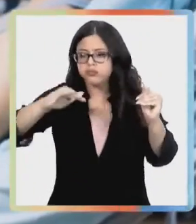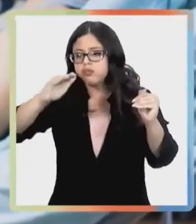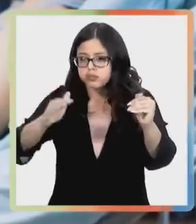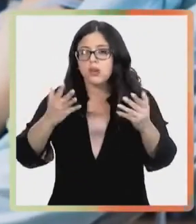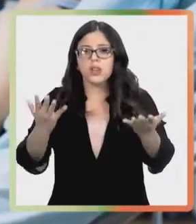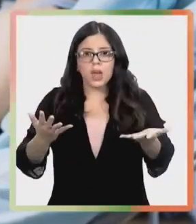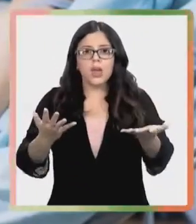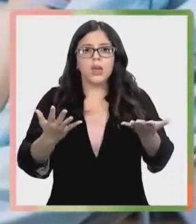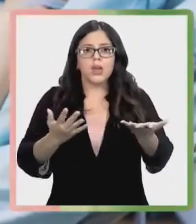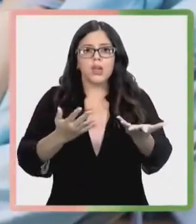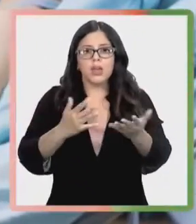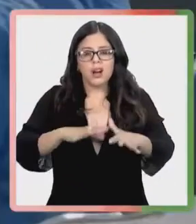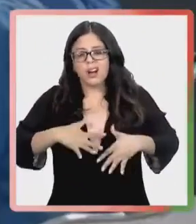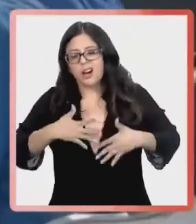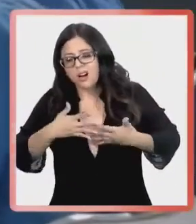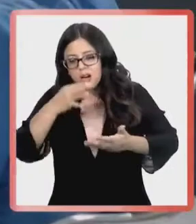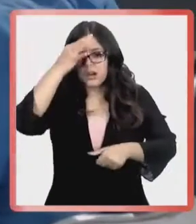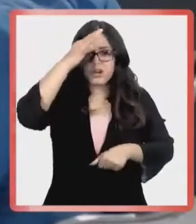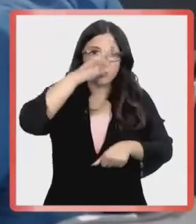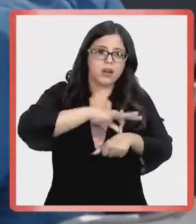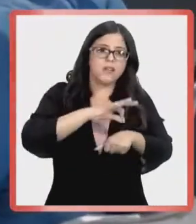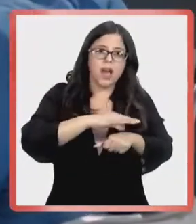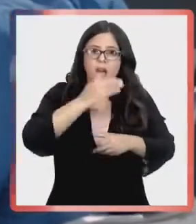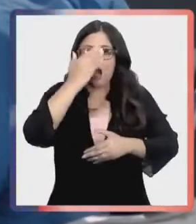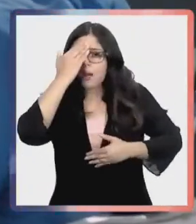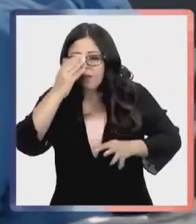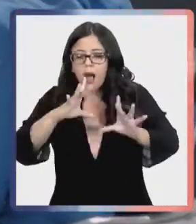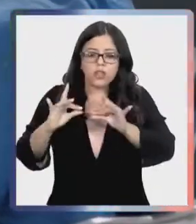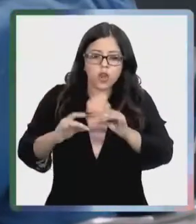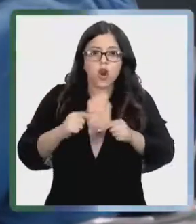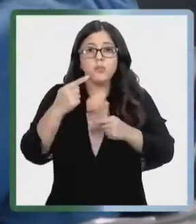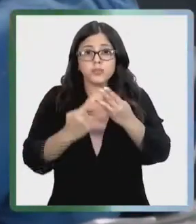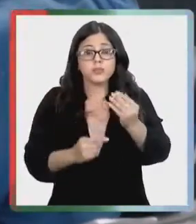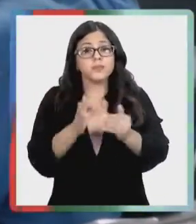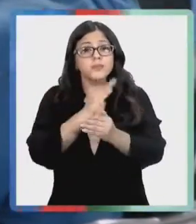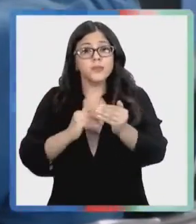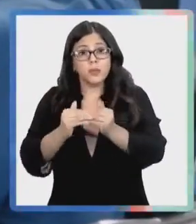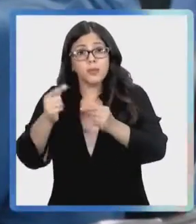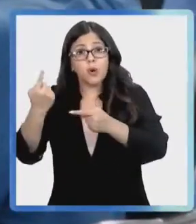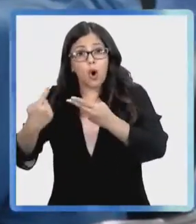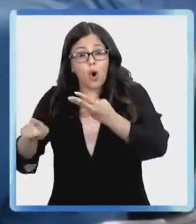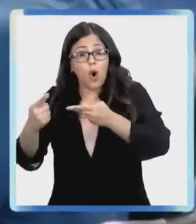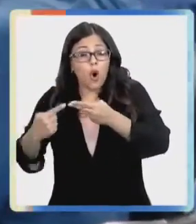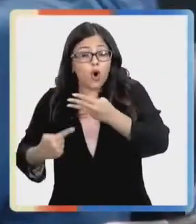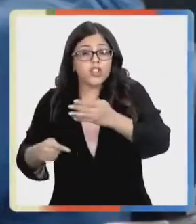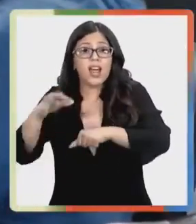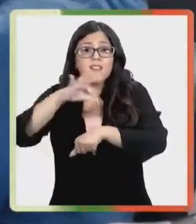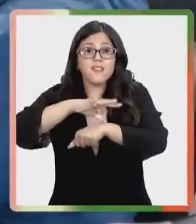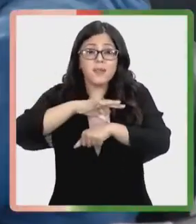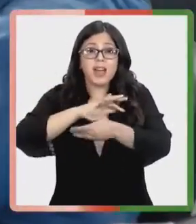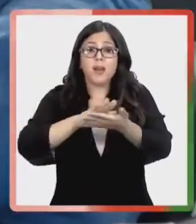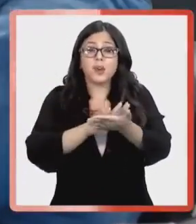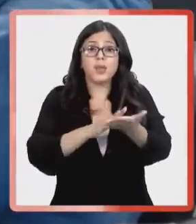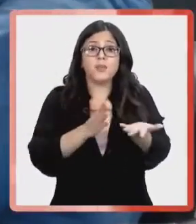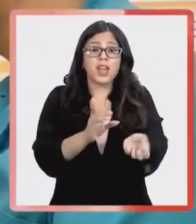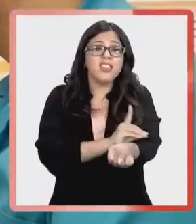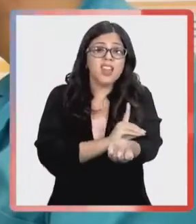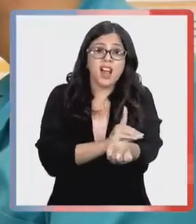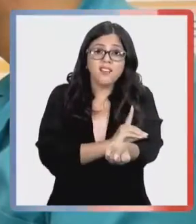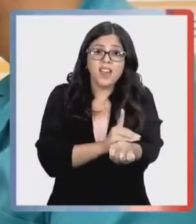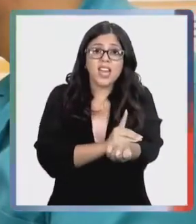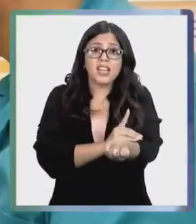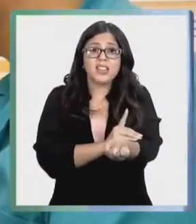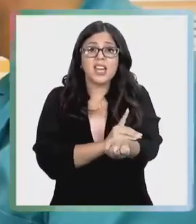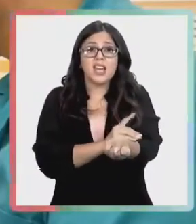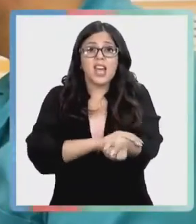esas reactivaciones de la enfermedad. Pero, al igual que otras enfermedades crónicas como la diabetes, la hipertensión, si una persona se cuida, está